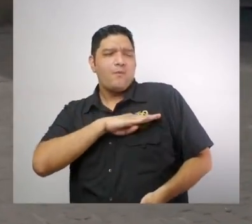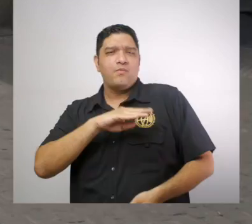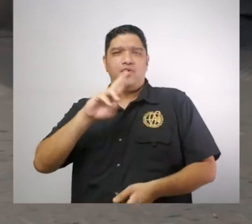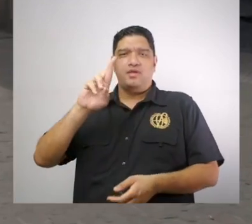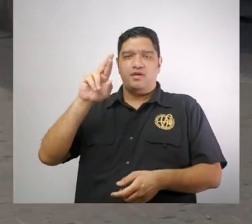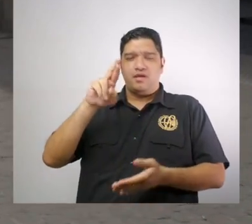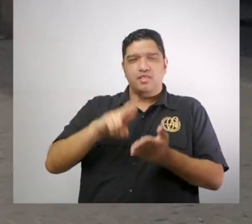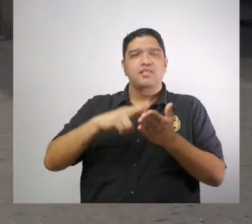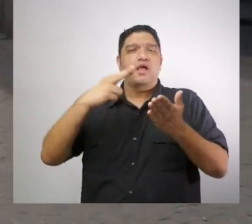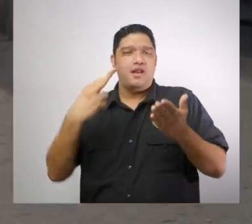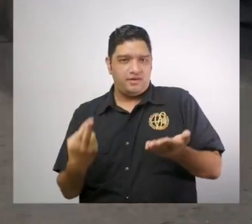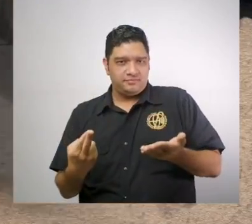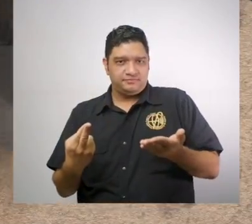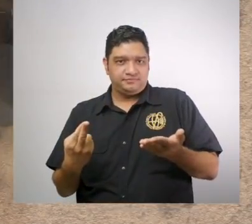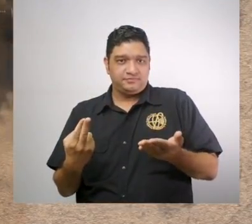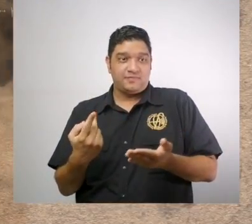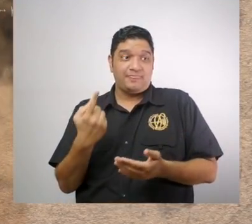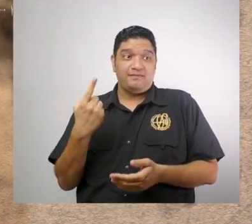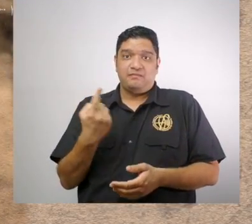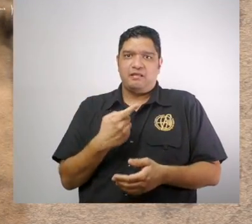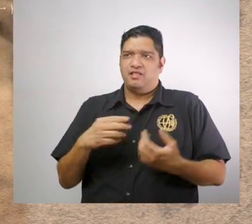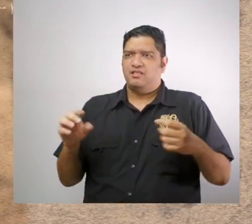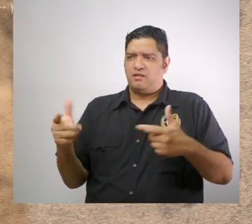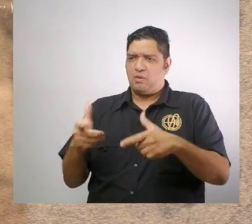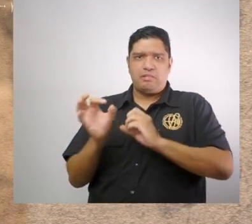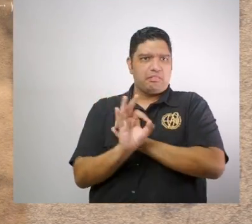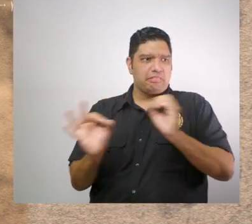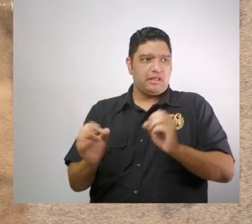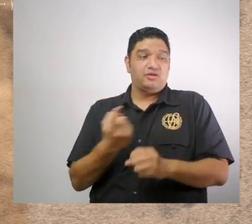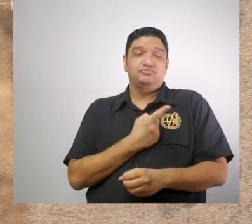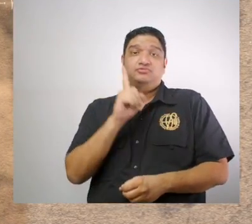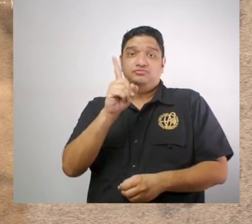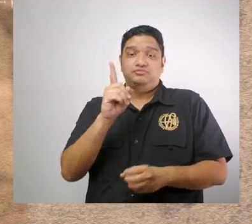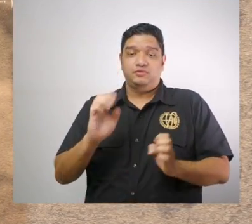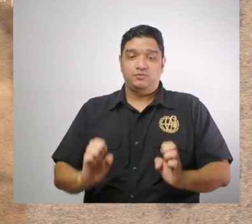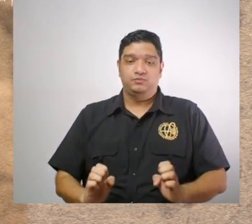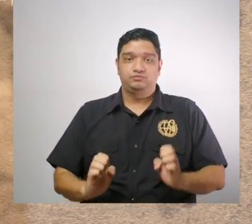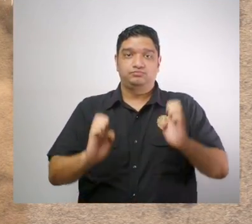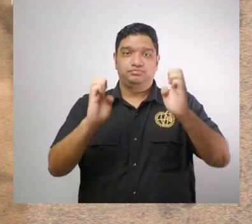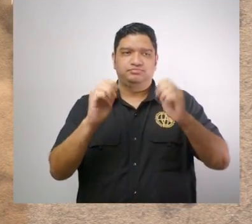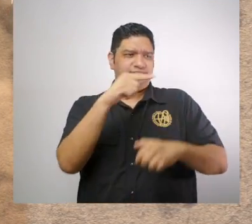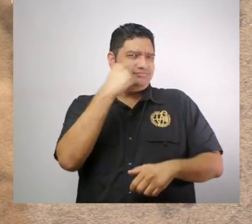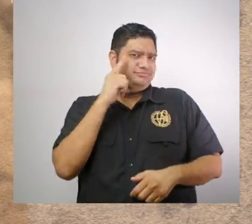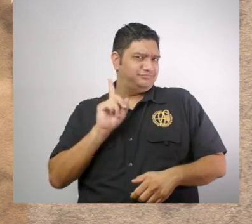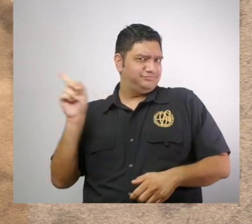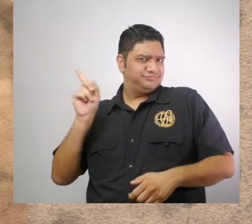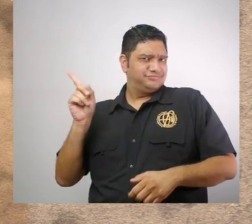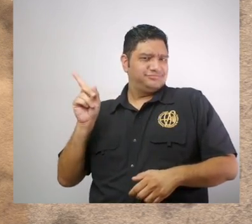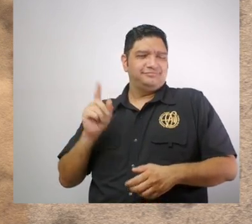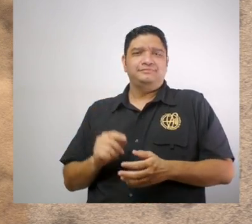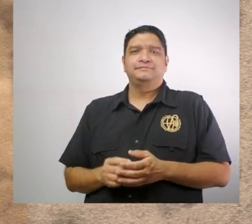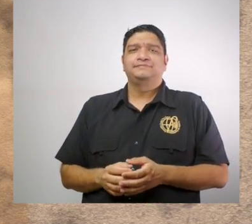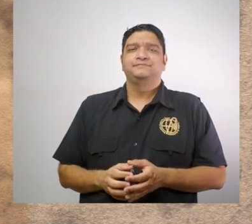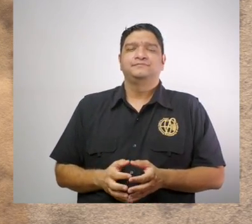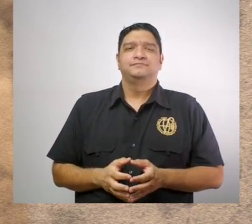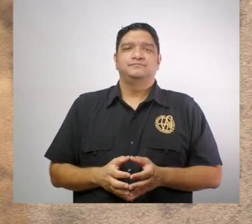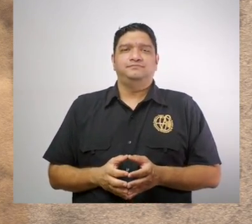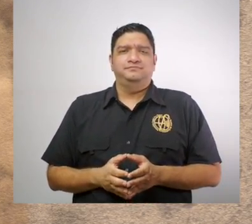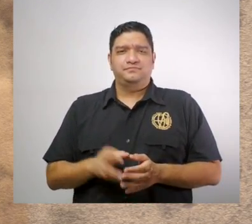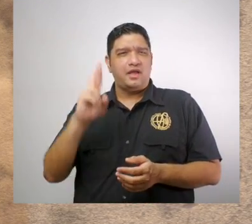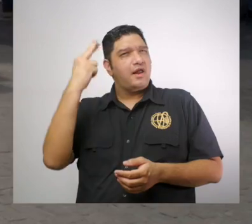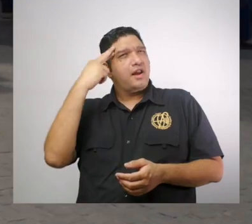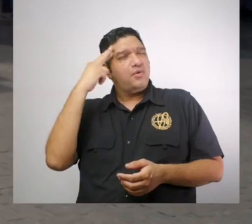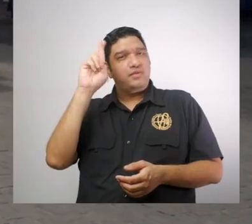religiosas. El único ornamento que había era el monumento a Carlos III, hoy en la Plaza España,